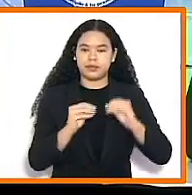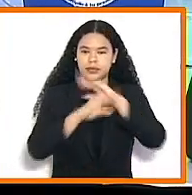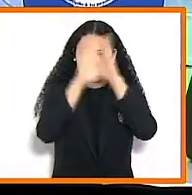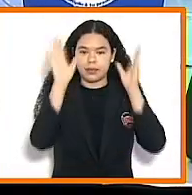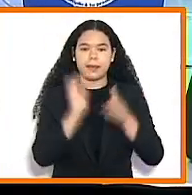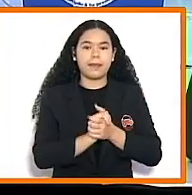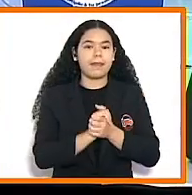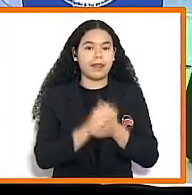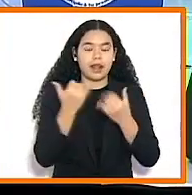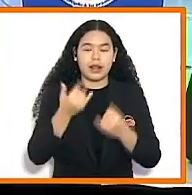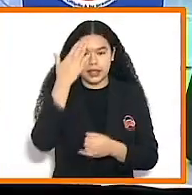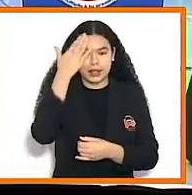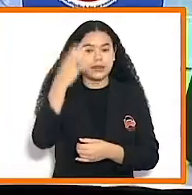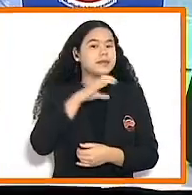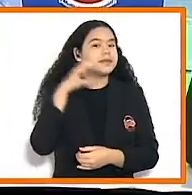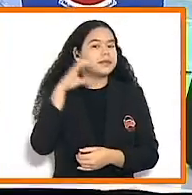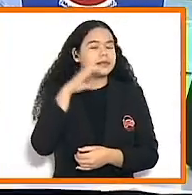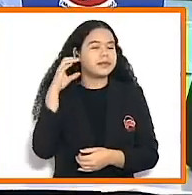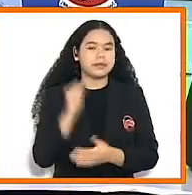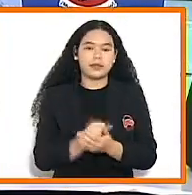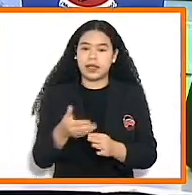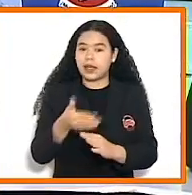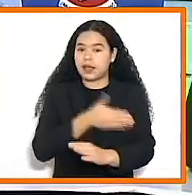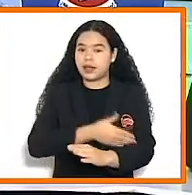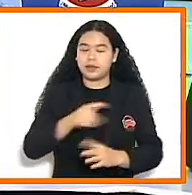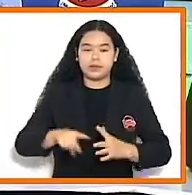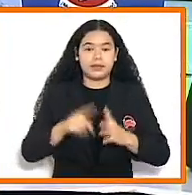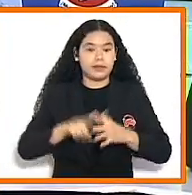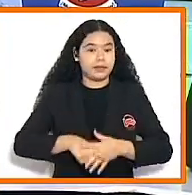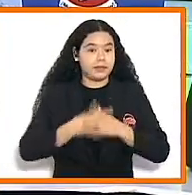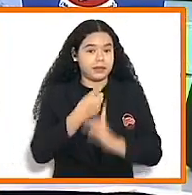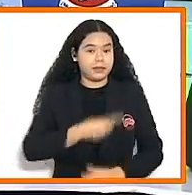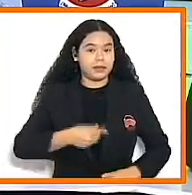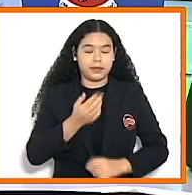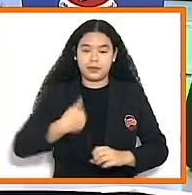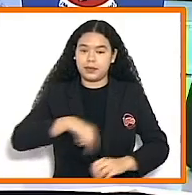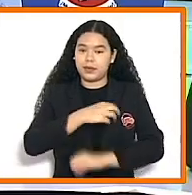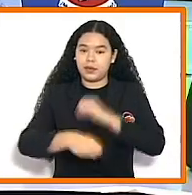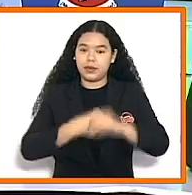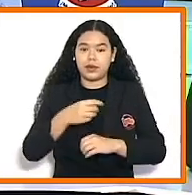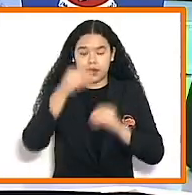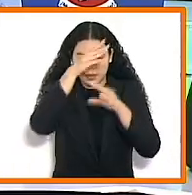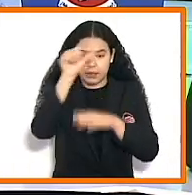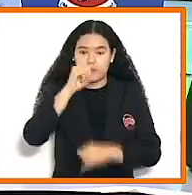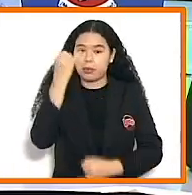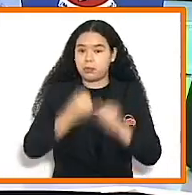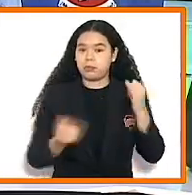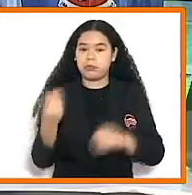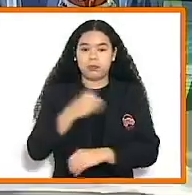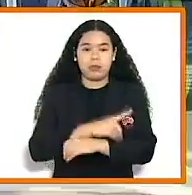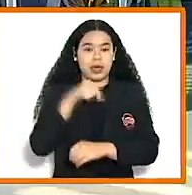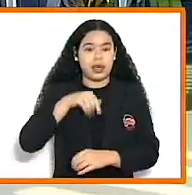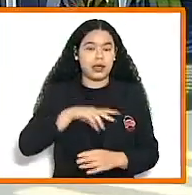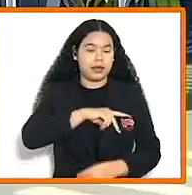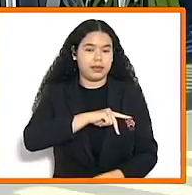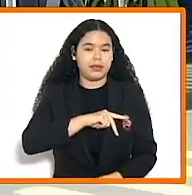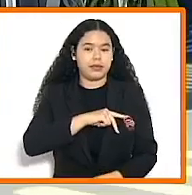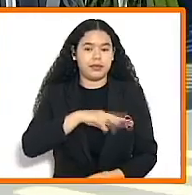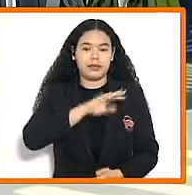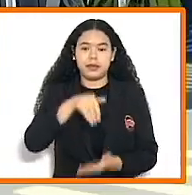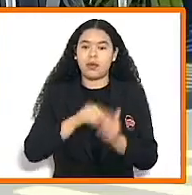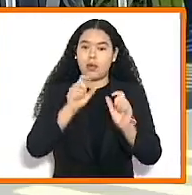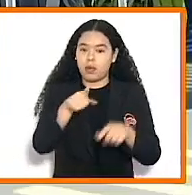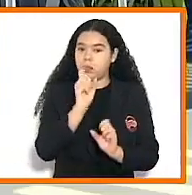la mañana y te saluda Cecilia Rosell. Y antes de continuar con nuestro sorteo, quiero contarte que hoy es nuestro último día en Expo Centro para que puedas disfrutar de nuestros